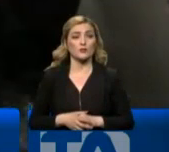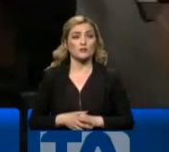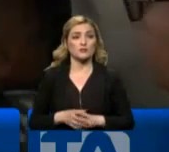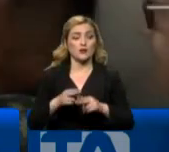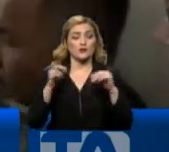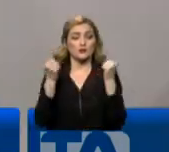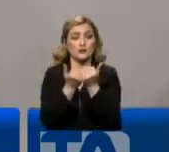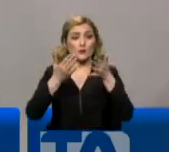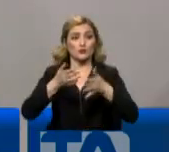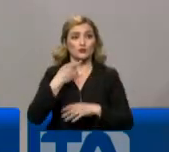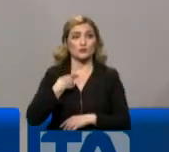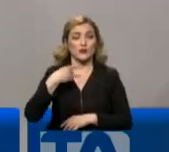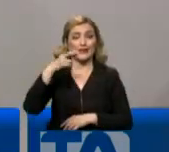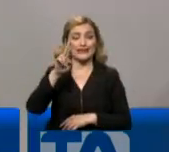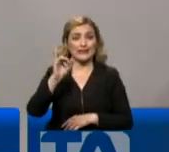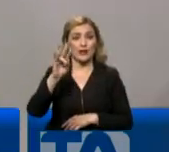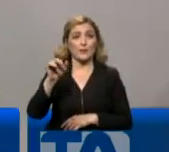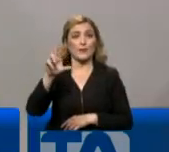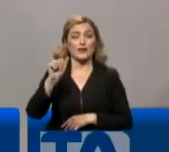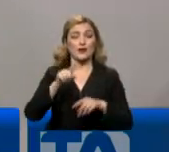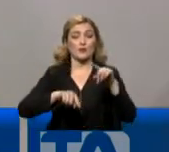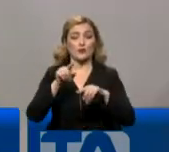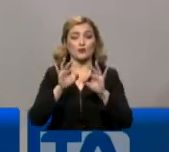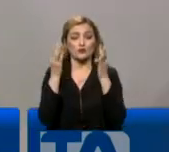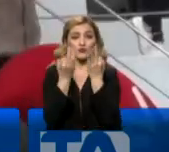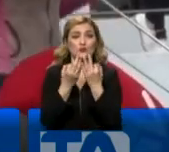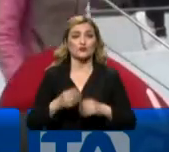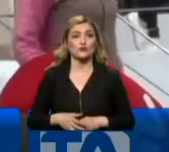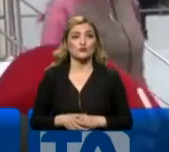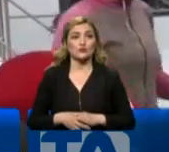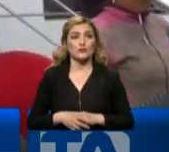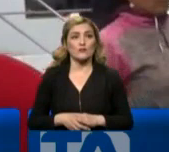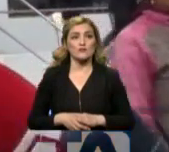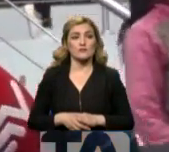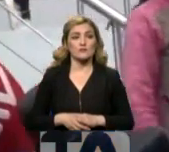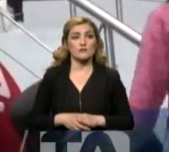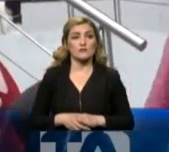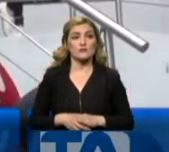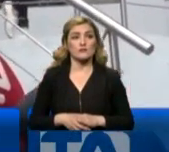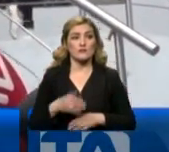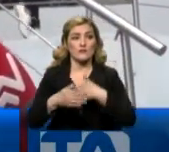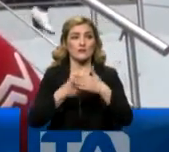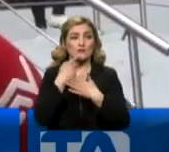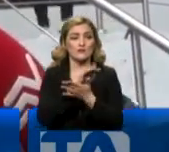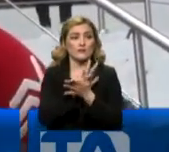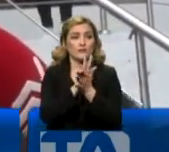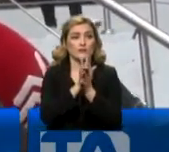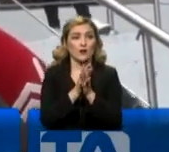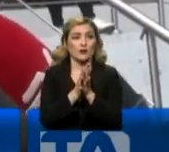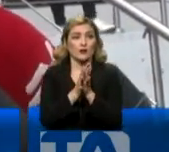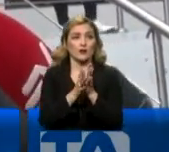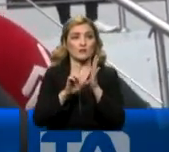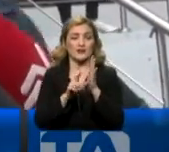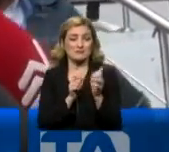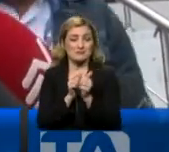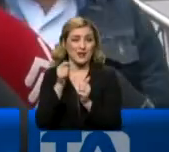ex asambleísta Gabriel Rivera, amigo de la familia. Escuchemos. No me voy a referir más sobre el proceso porque tenemos que pasar en unos